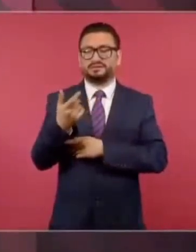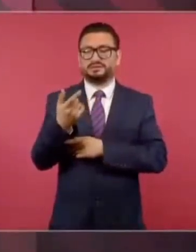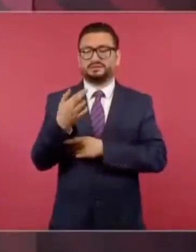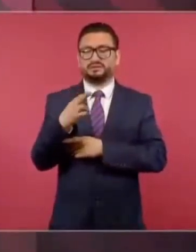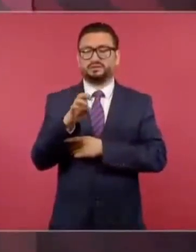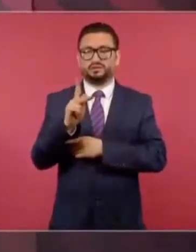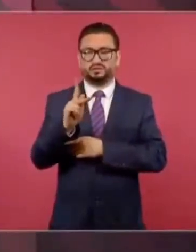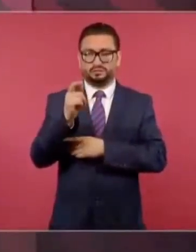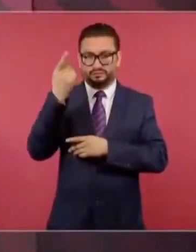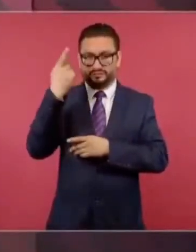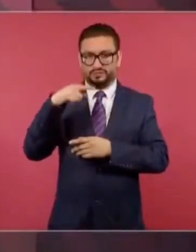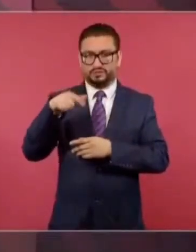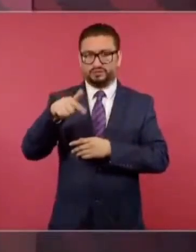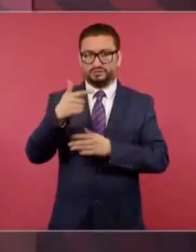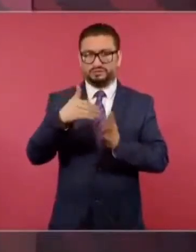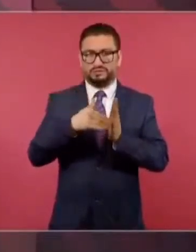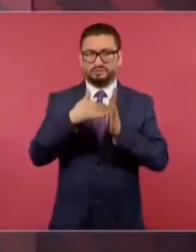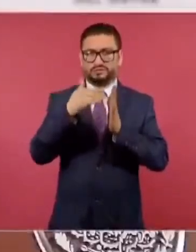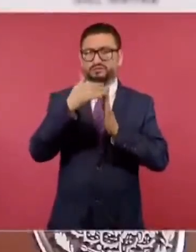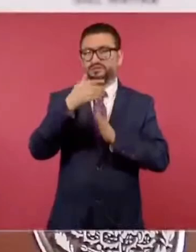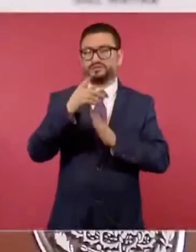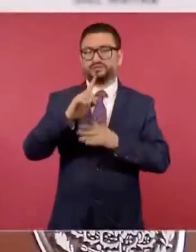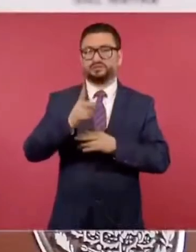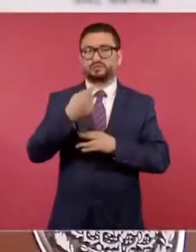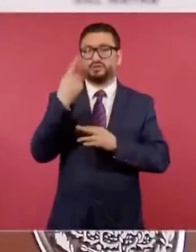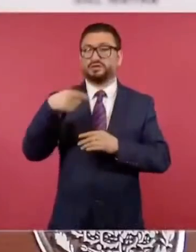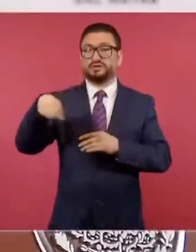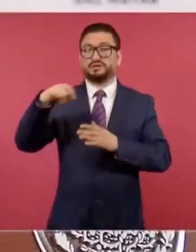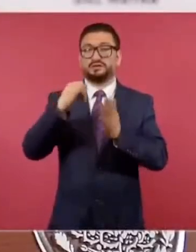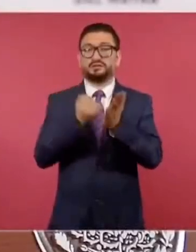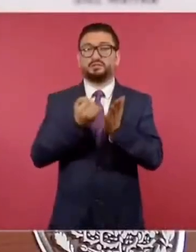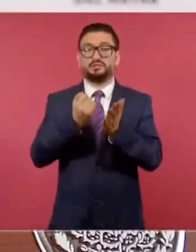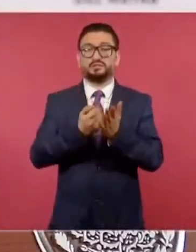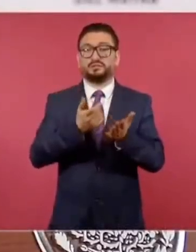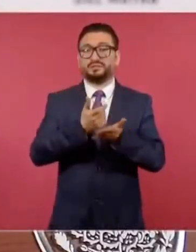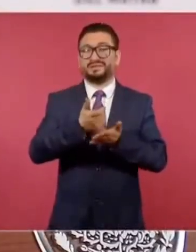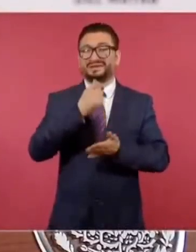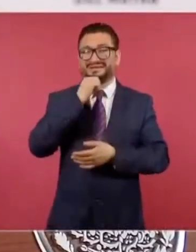12,000 millones de dólares y no pagaron un centavo de impuestos.